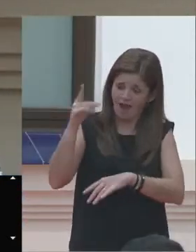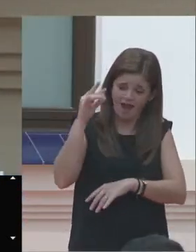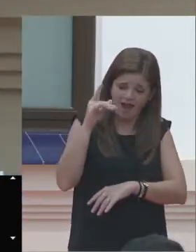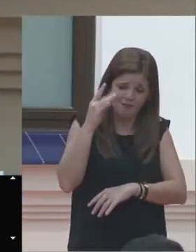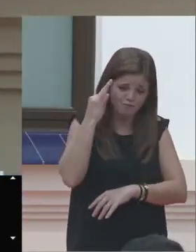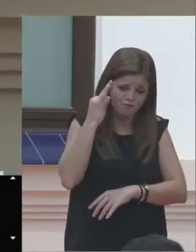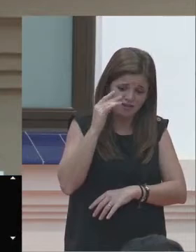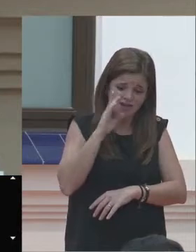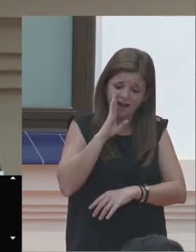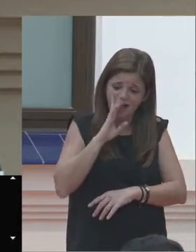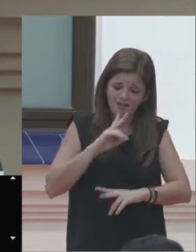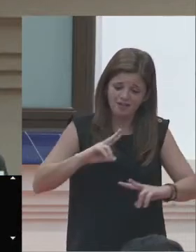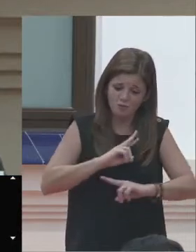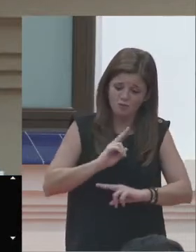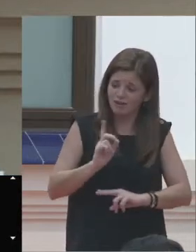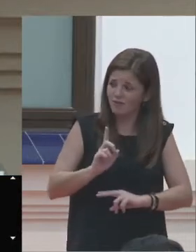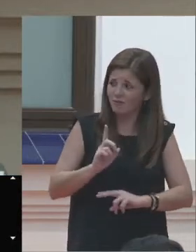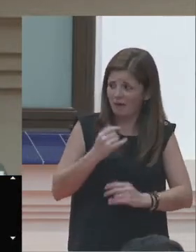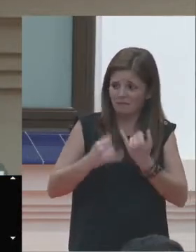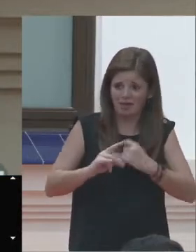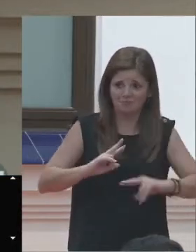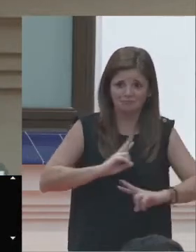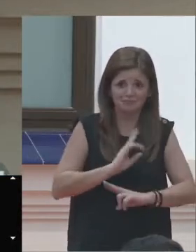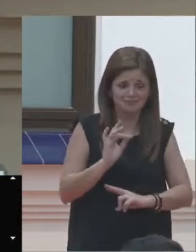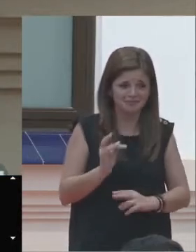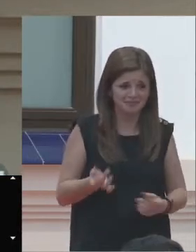más comprometida. Pero bueno, vamos a ver. Lo primero,